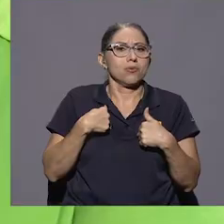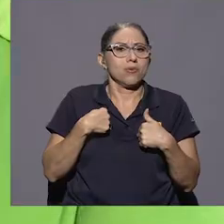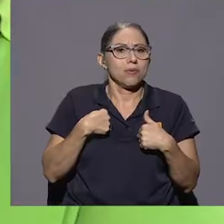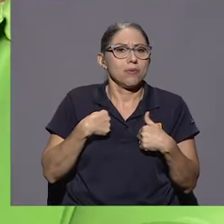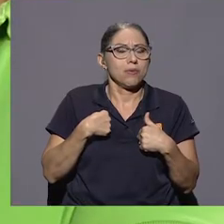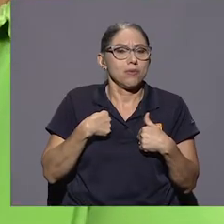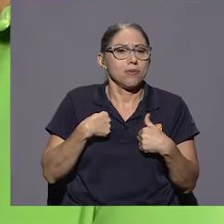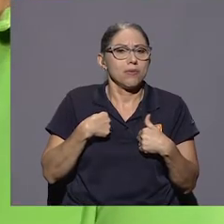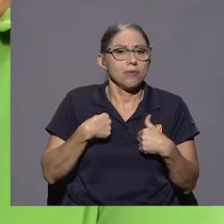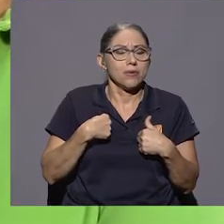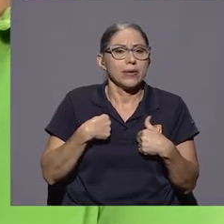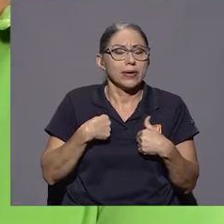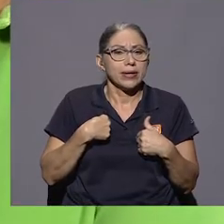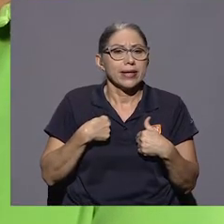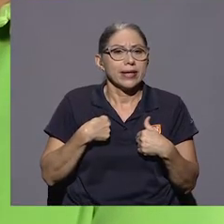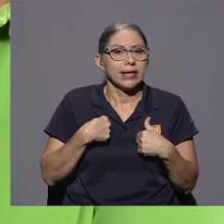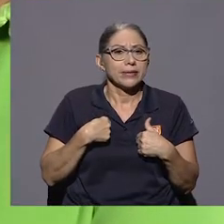noticiero.